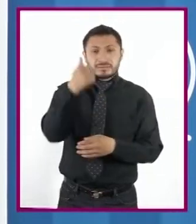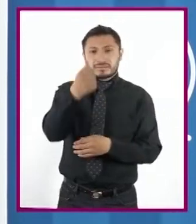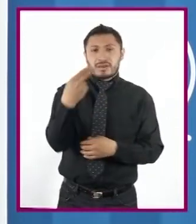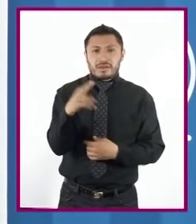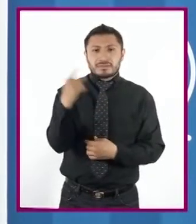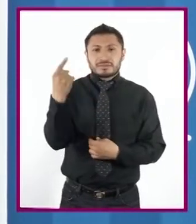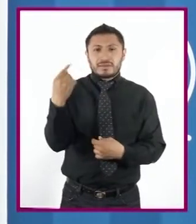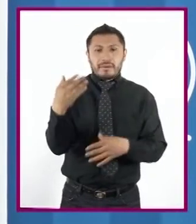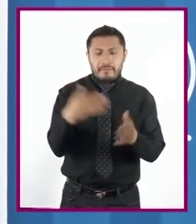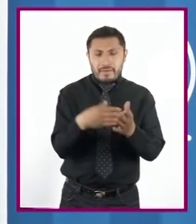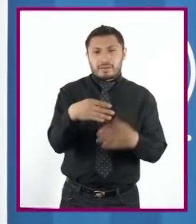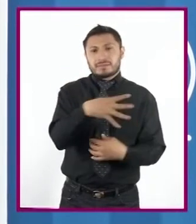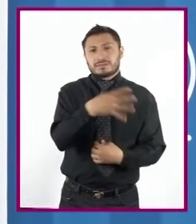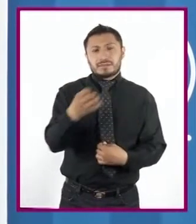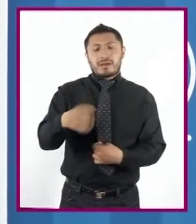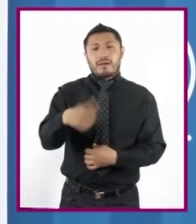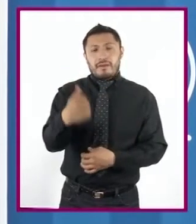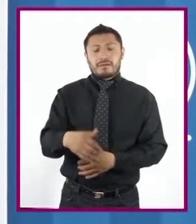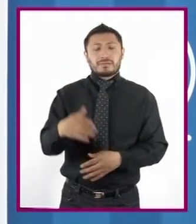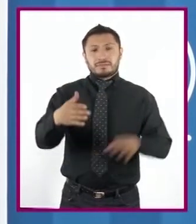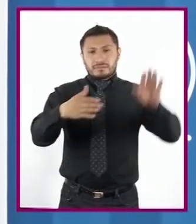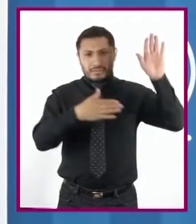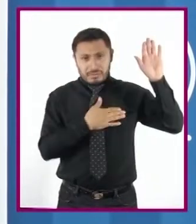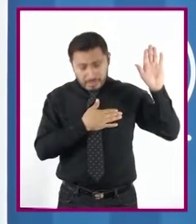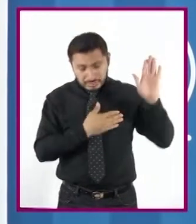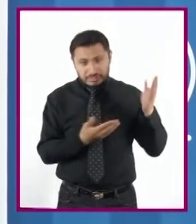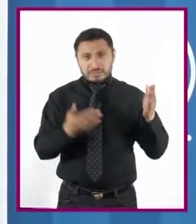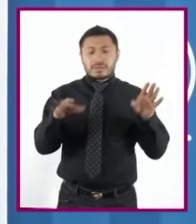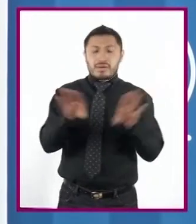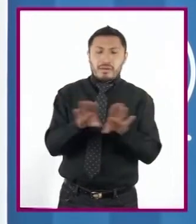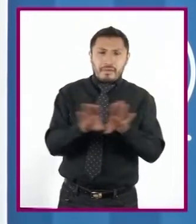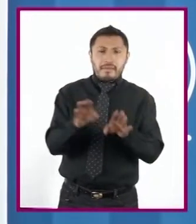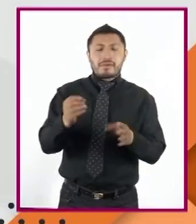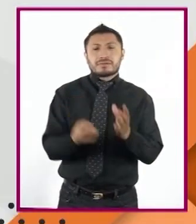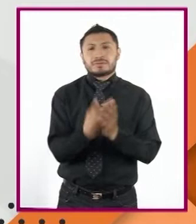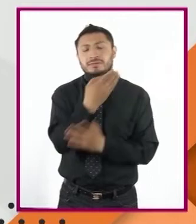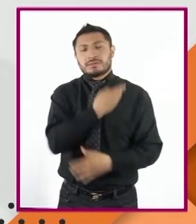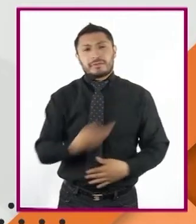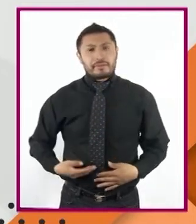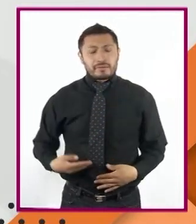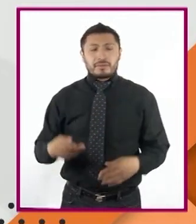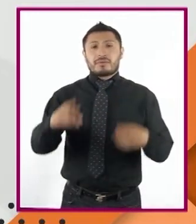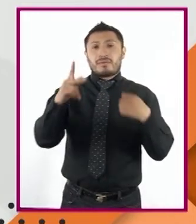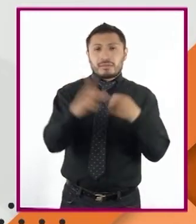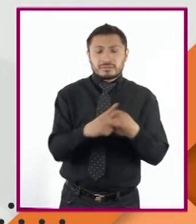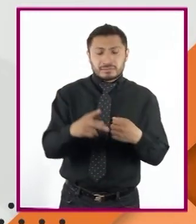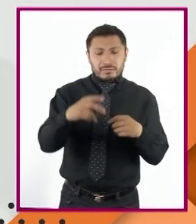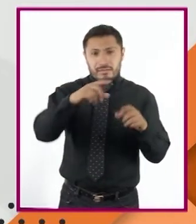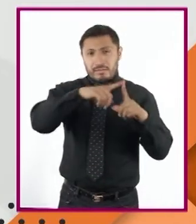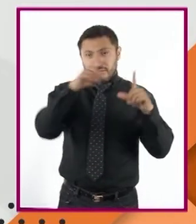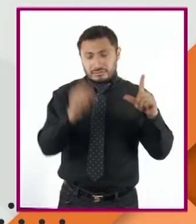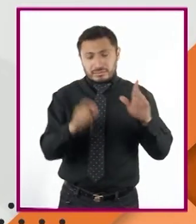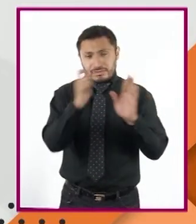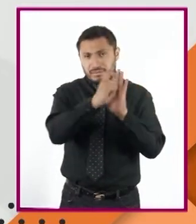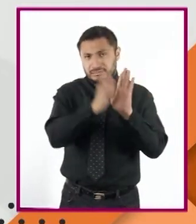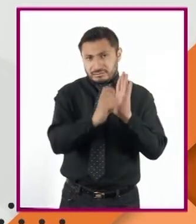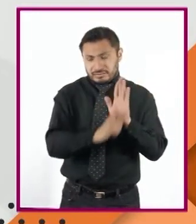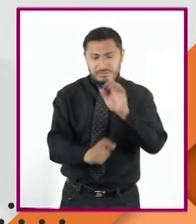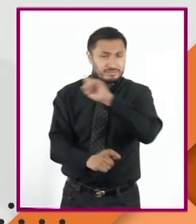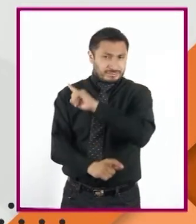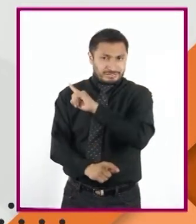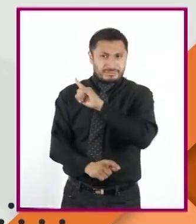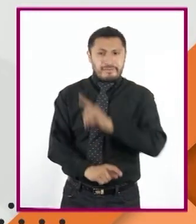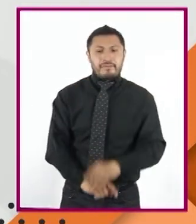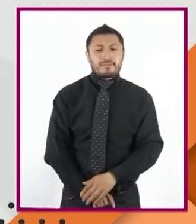de 1911 tomó protesta como presidente de la República Mexicana. Apuntaremos este dato en la línea del tiempo.